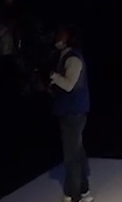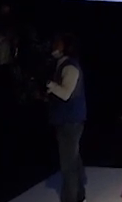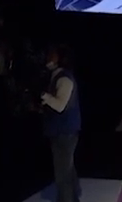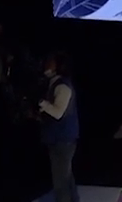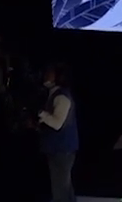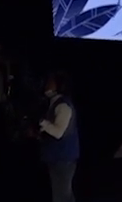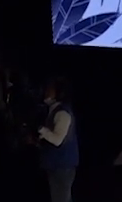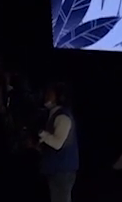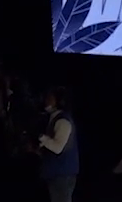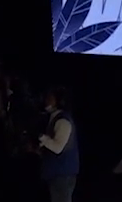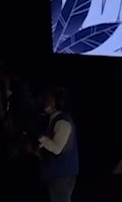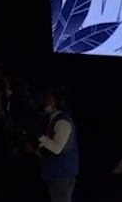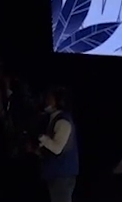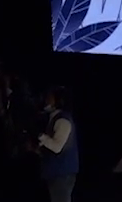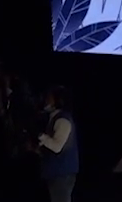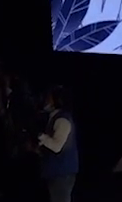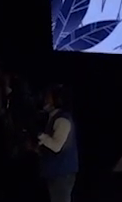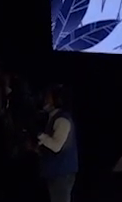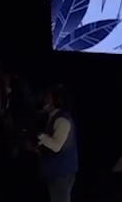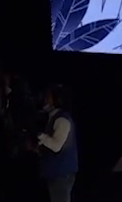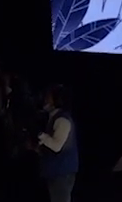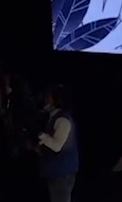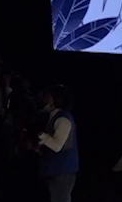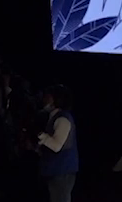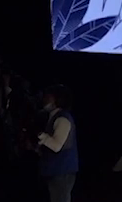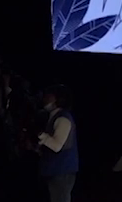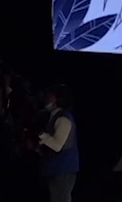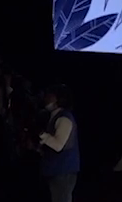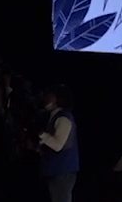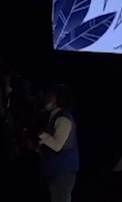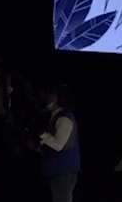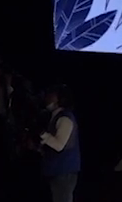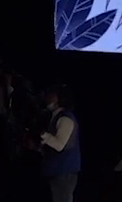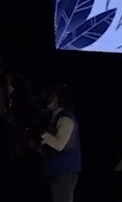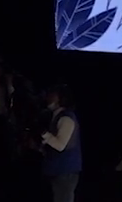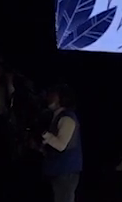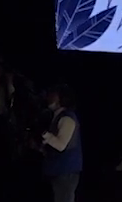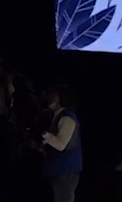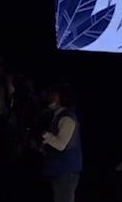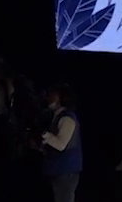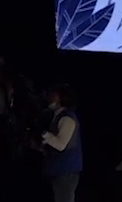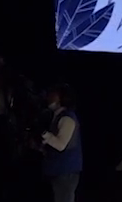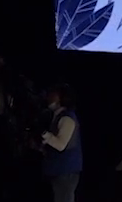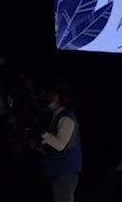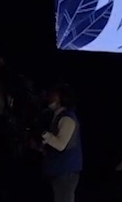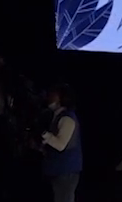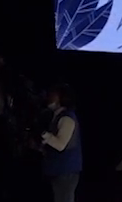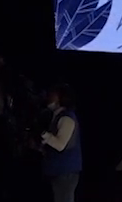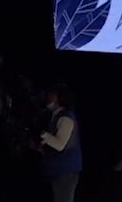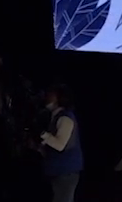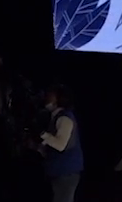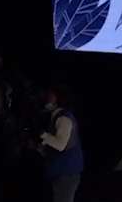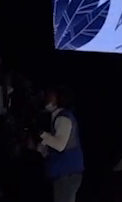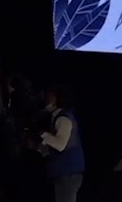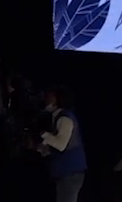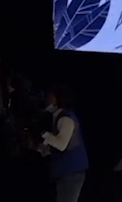origen al coraje de estos grupos que forman el movimiento de la paz, los derechos humanos y la